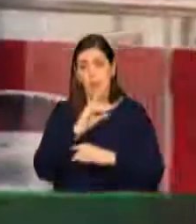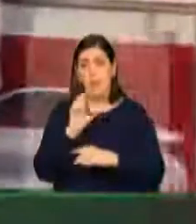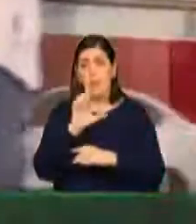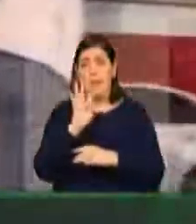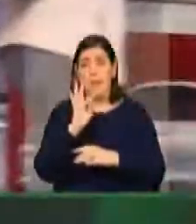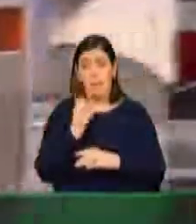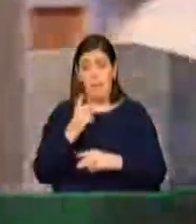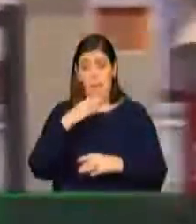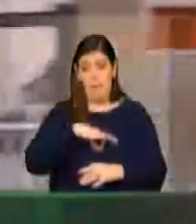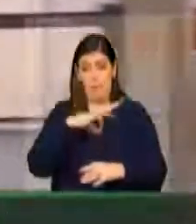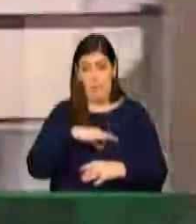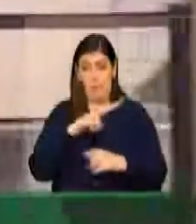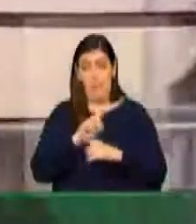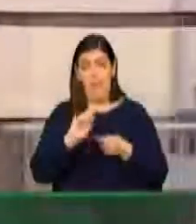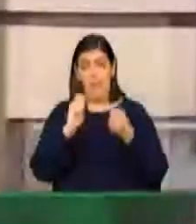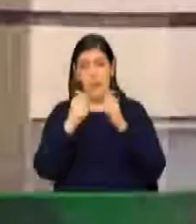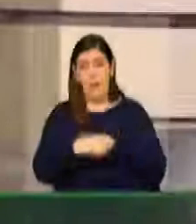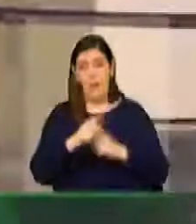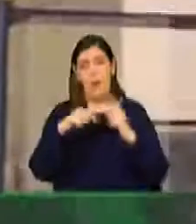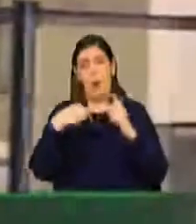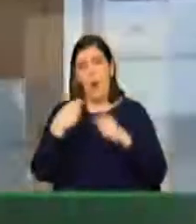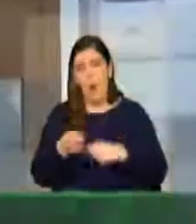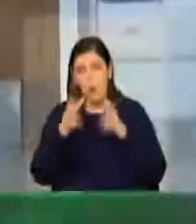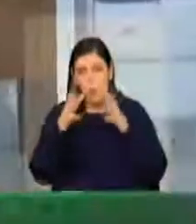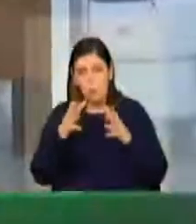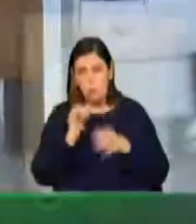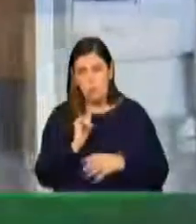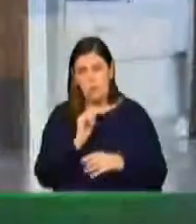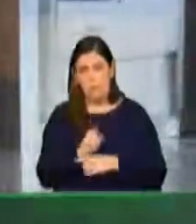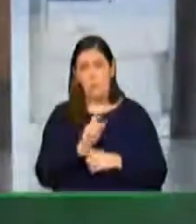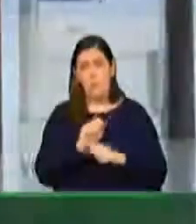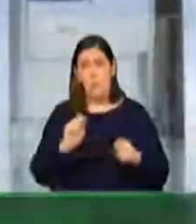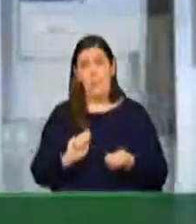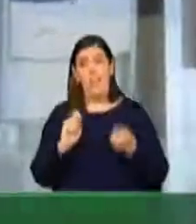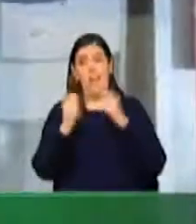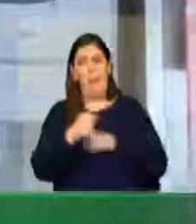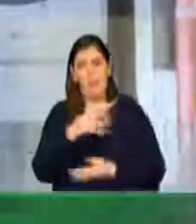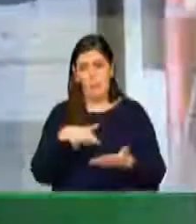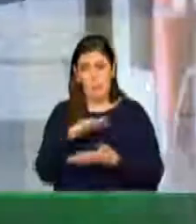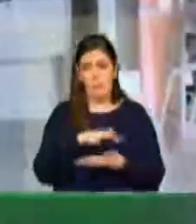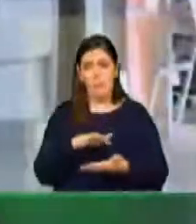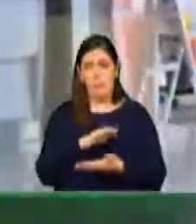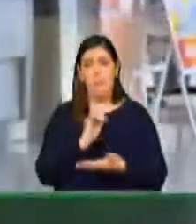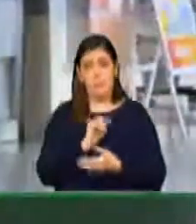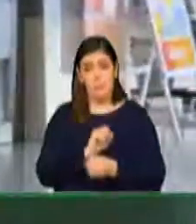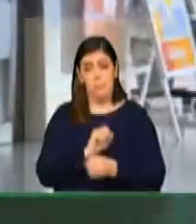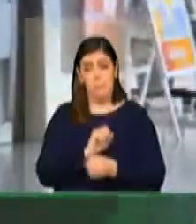Delta es otro de los que llamamos game changer, que realmente puede cambiar el panorama.